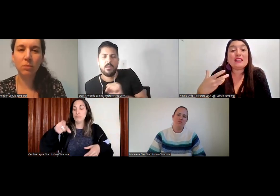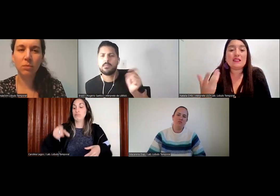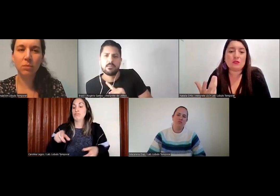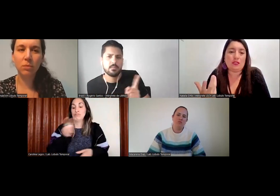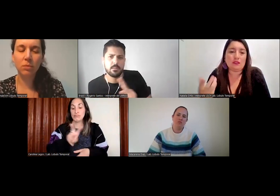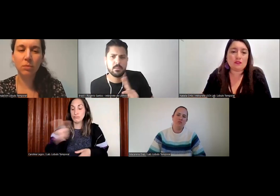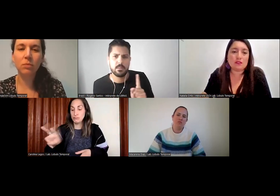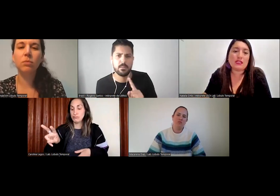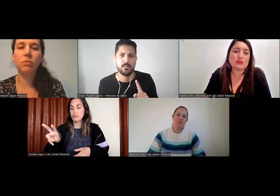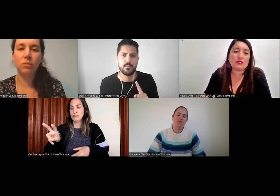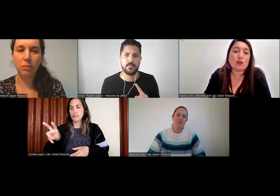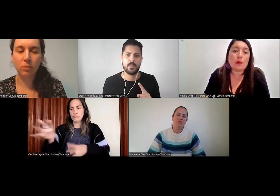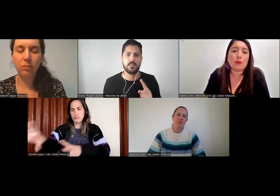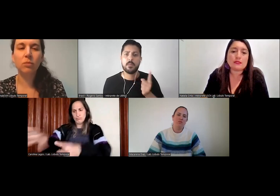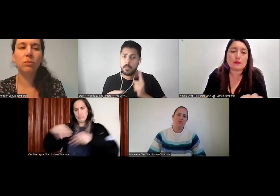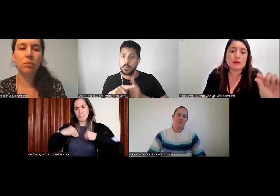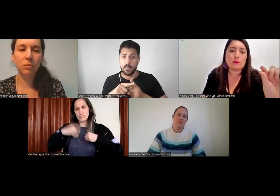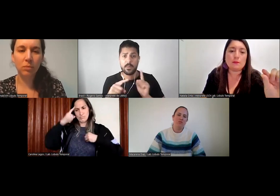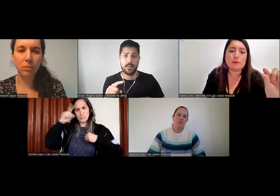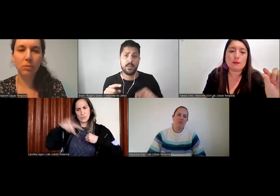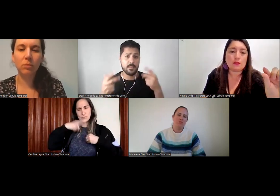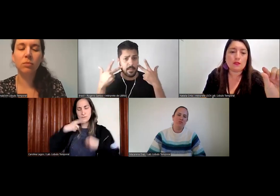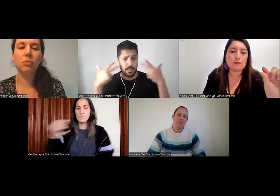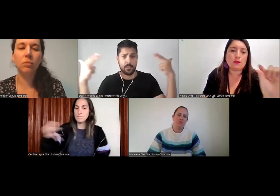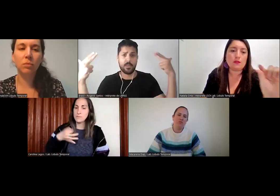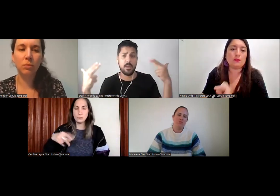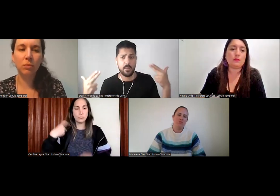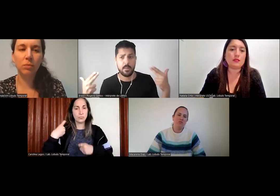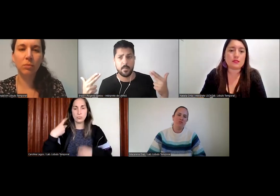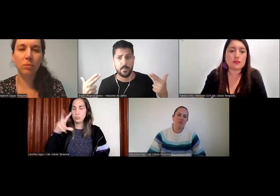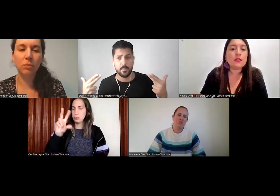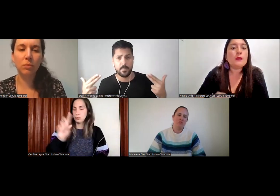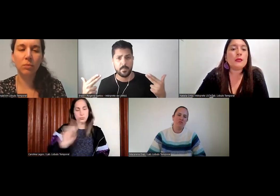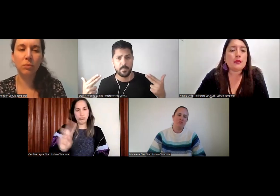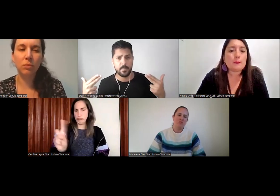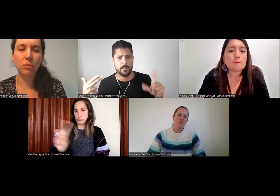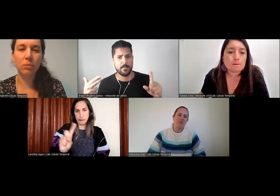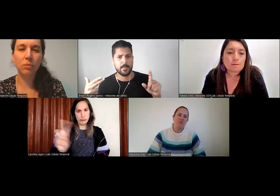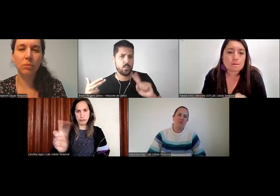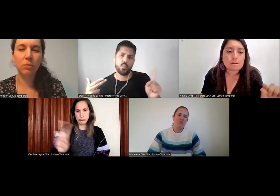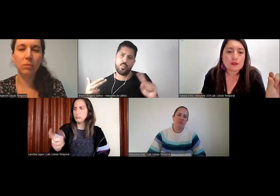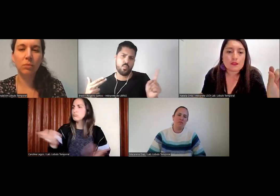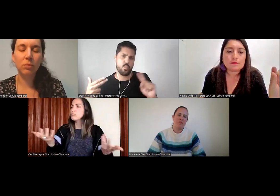no les es natural. Entonces, claro, sería como apropiarse. Espérame, que estoy, me confundí el chat.